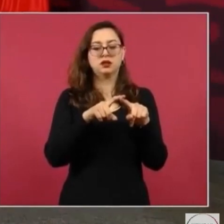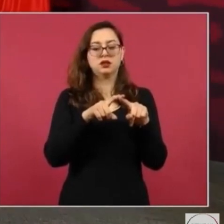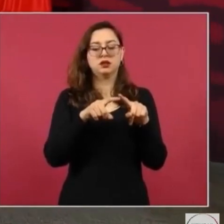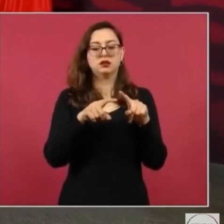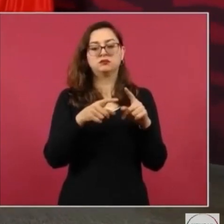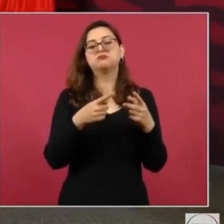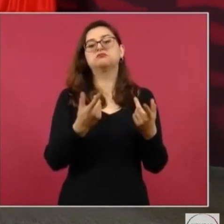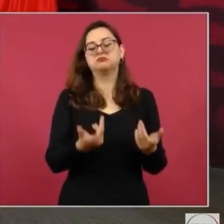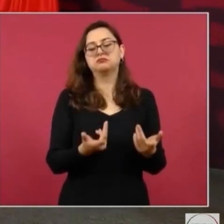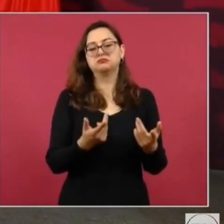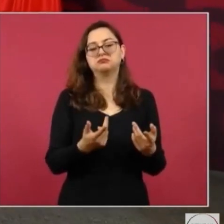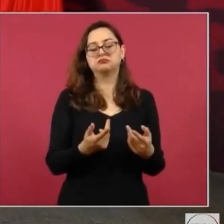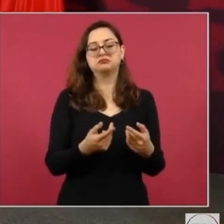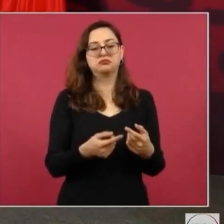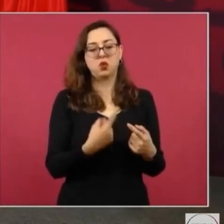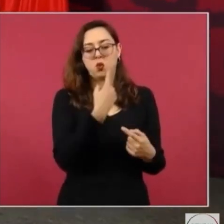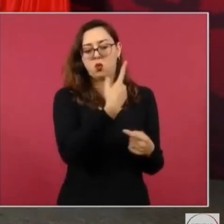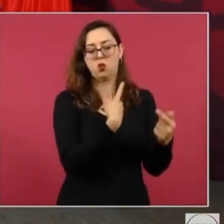Krause